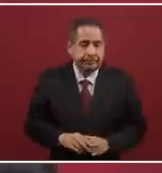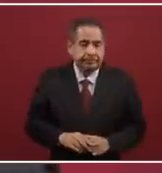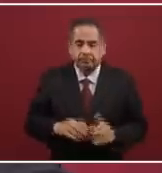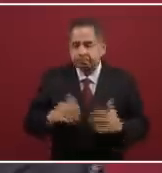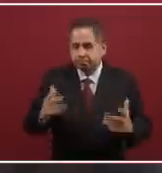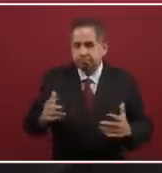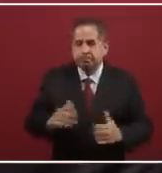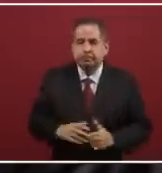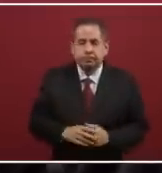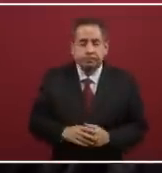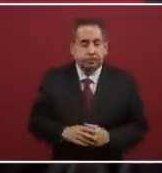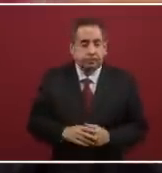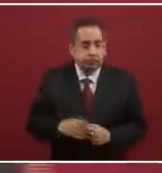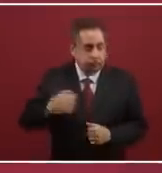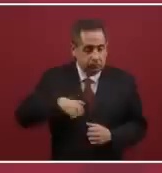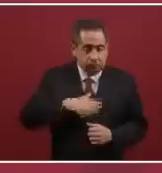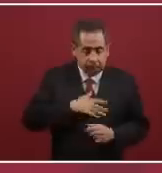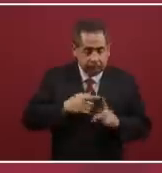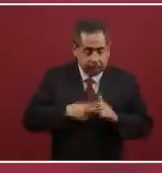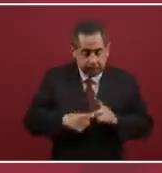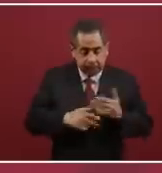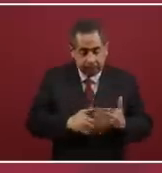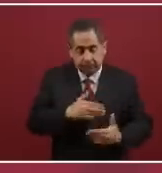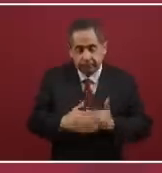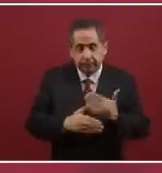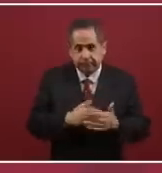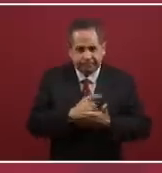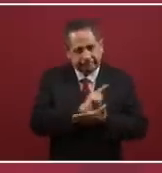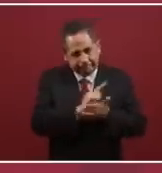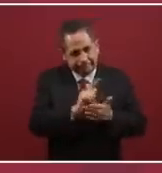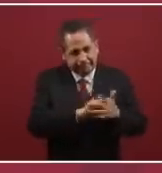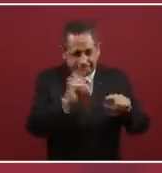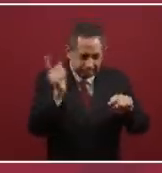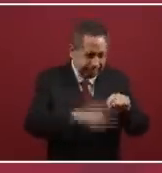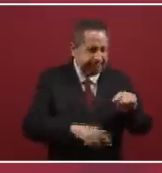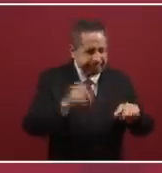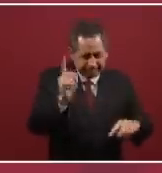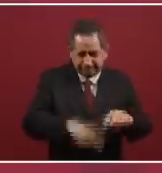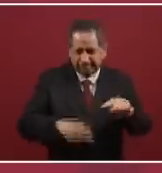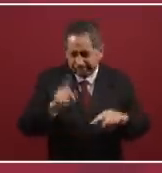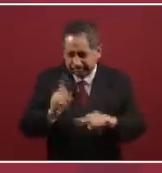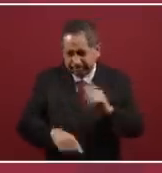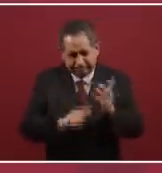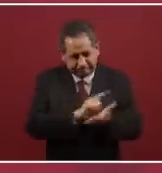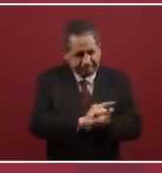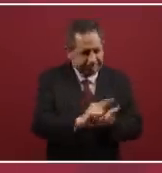Entonces hemos iniciado una limpia.